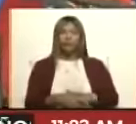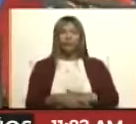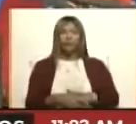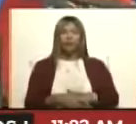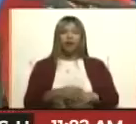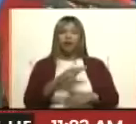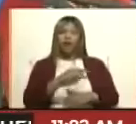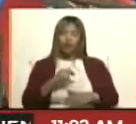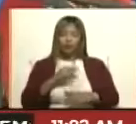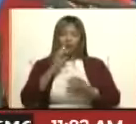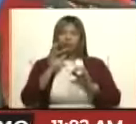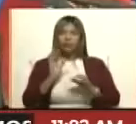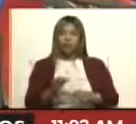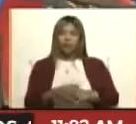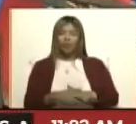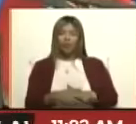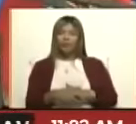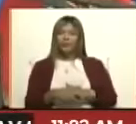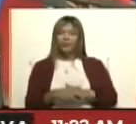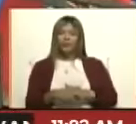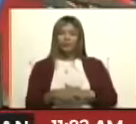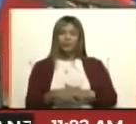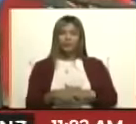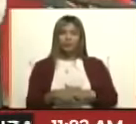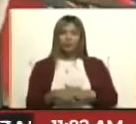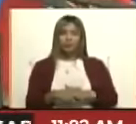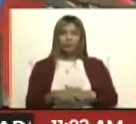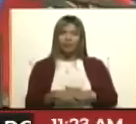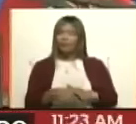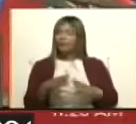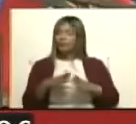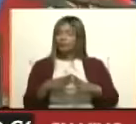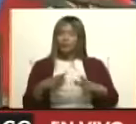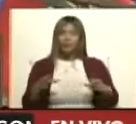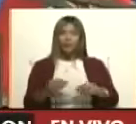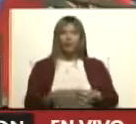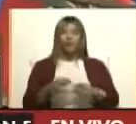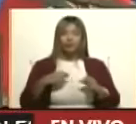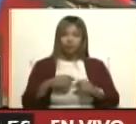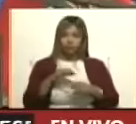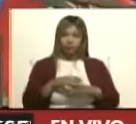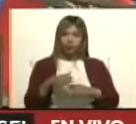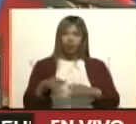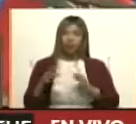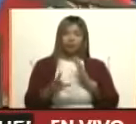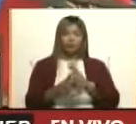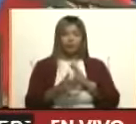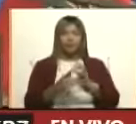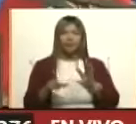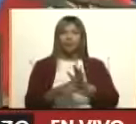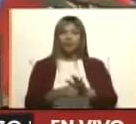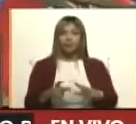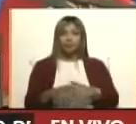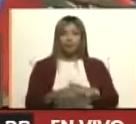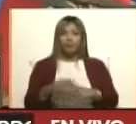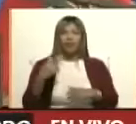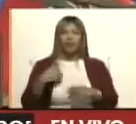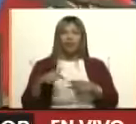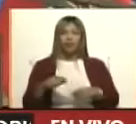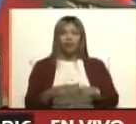Y estamos totalmente seguros y con todo el despliegue tecnológico, legal que